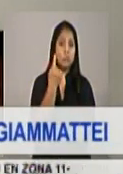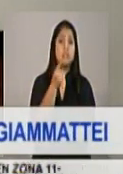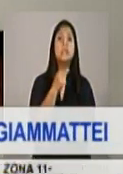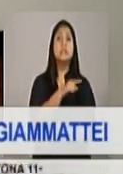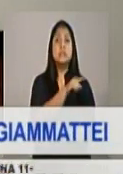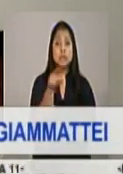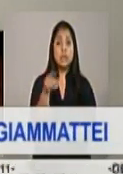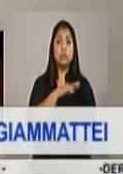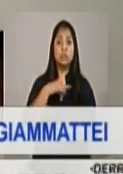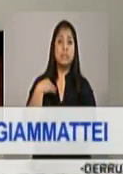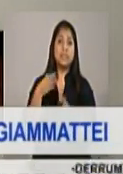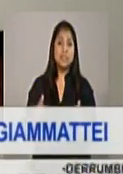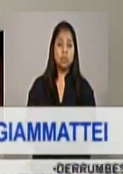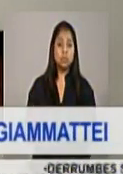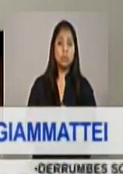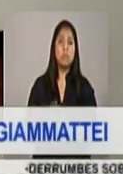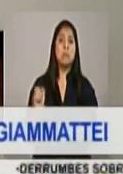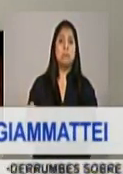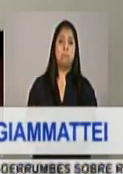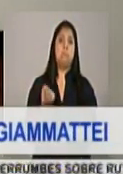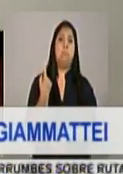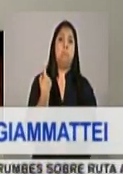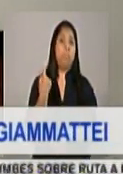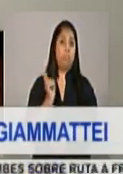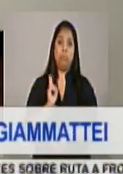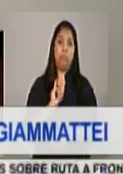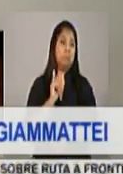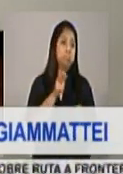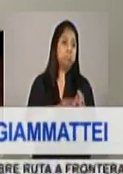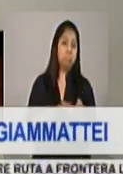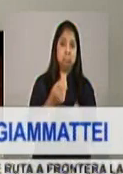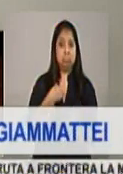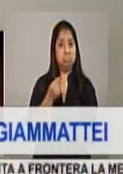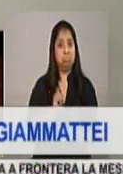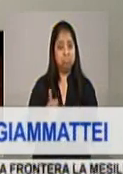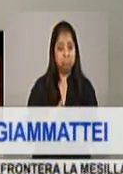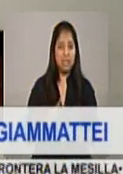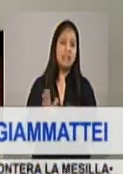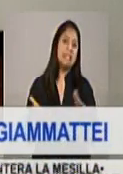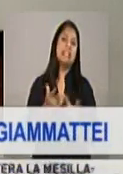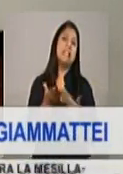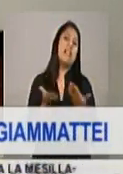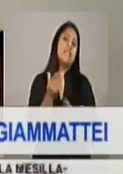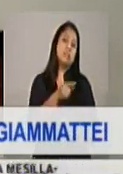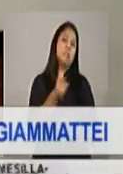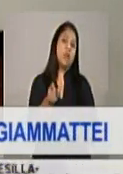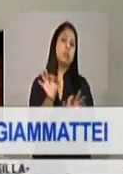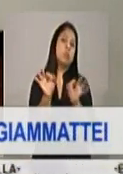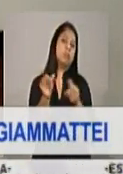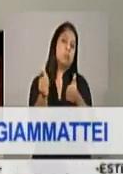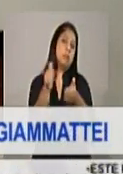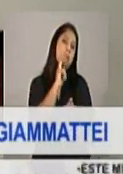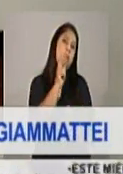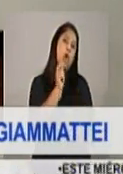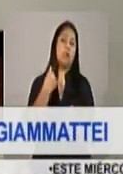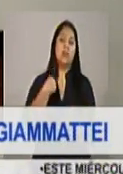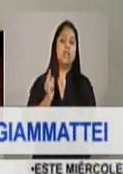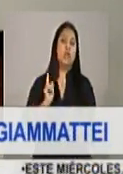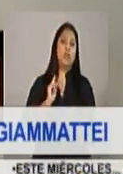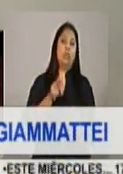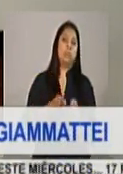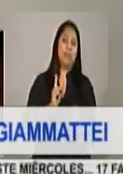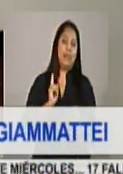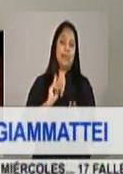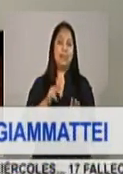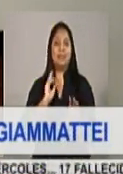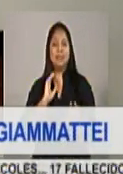ministros. El único ausente, pues desgraciadamente fui yo, pero creo que por eso le salió también le salió mejor, porque no estaba yo.